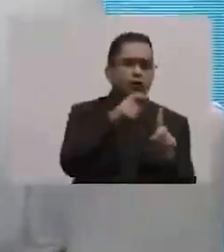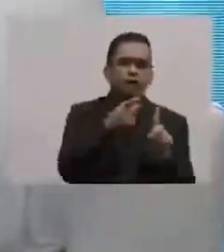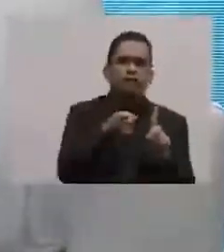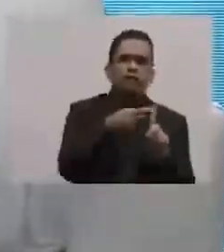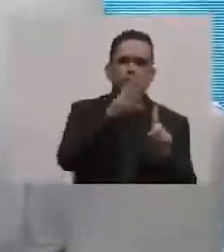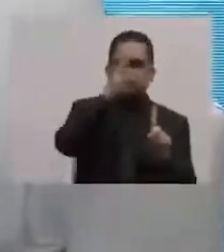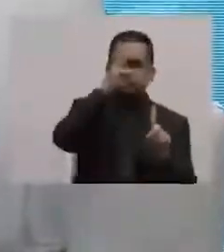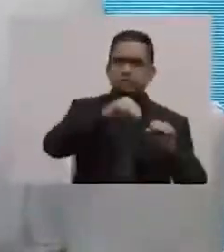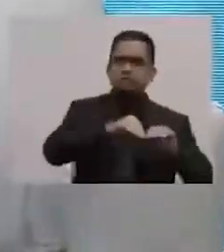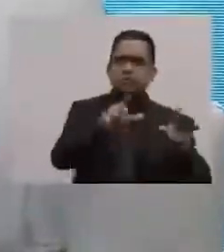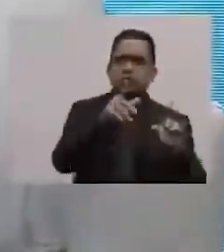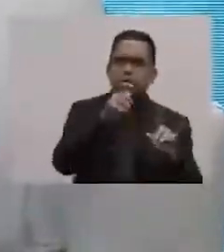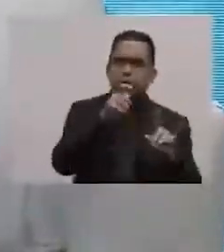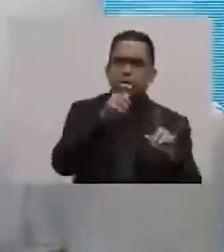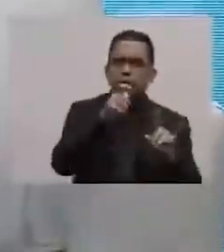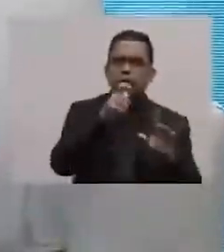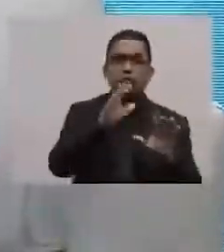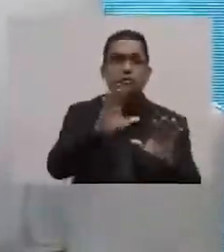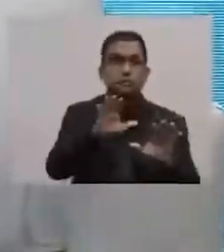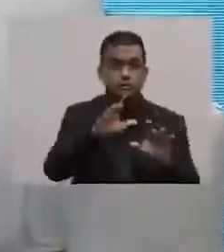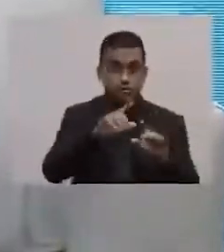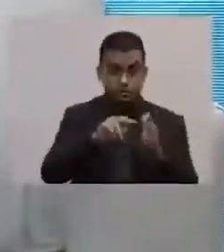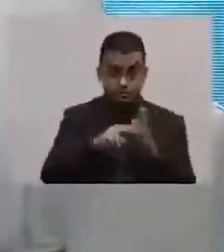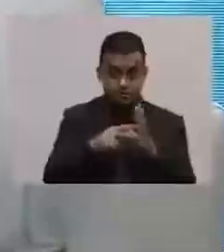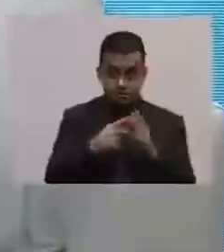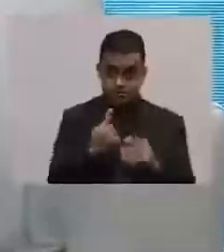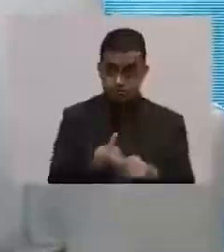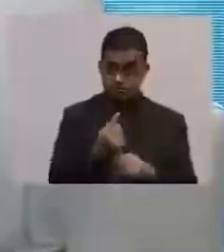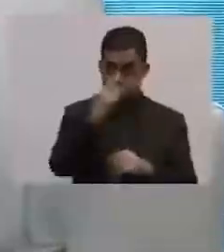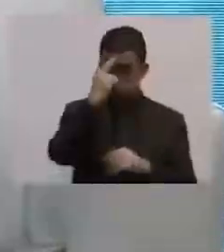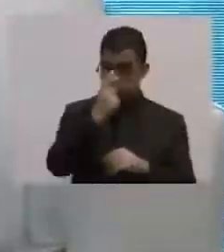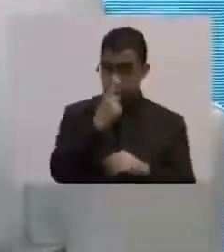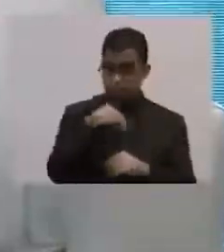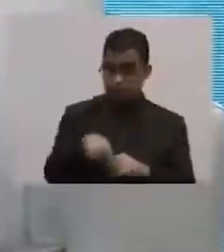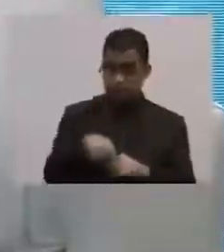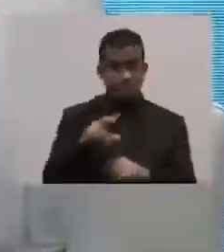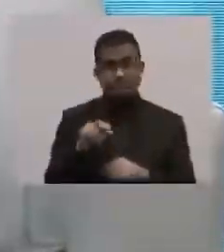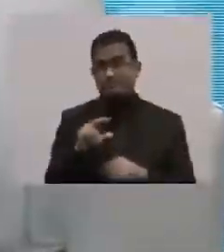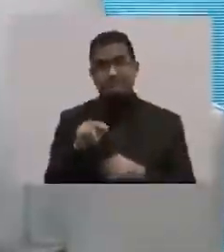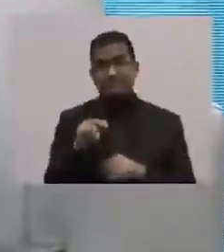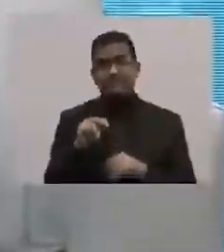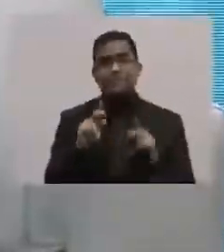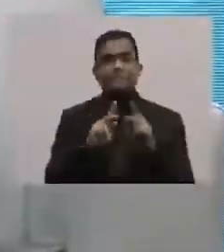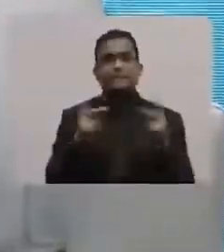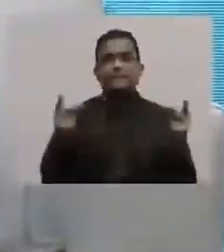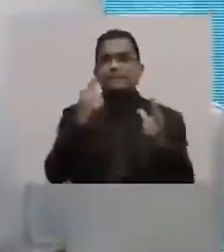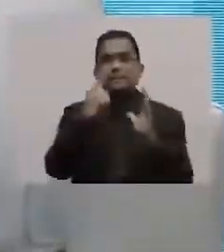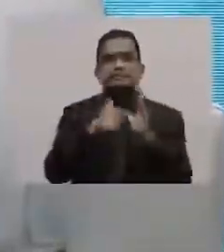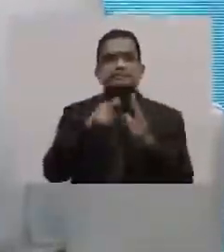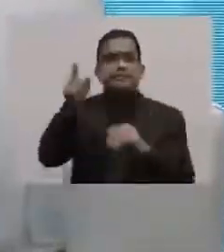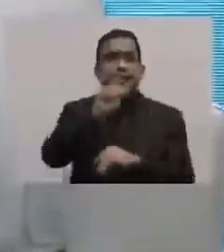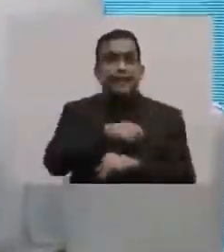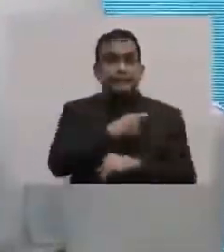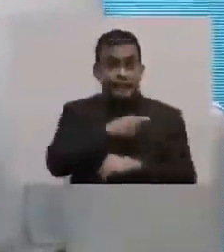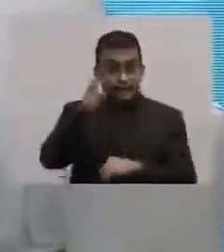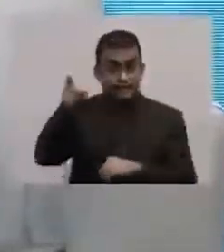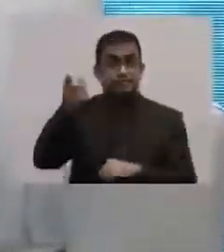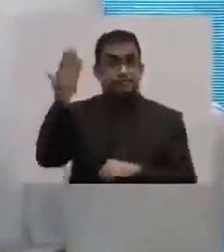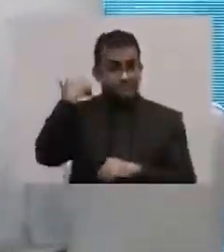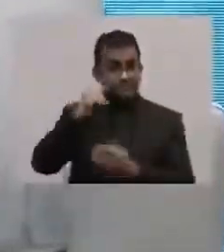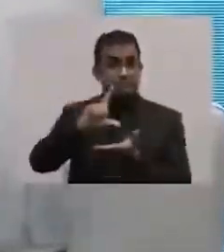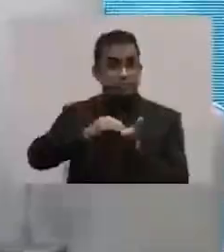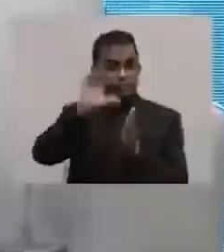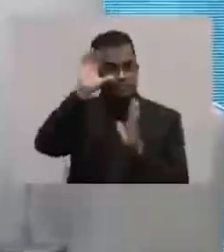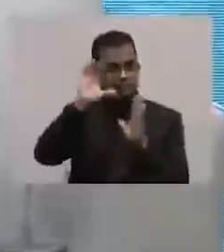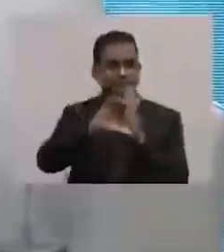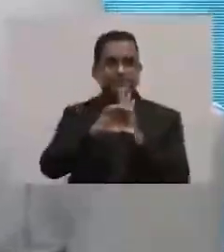Pero no piensen que eso nada más no ocurre en el país. El periódico El País de España publicó una fotografía de